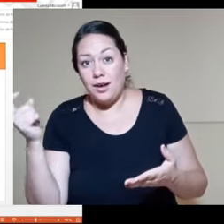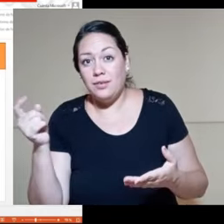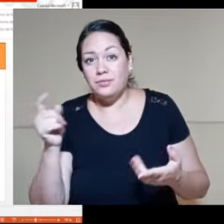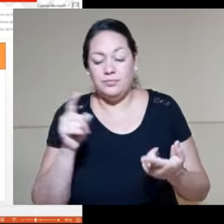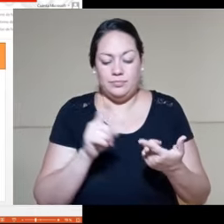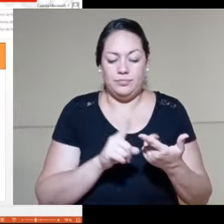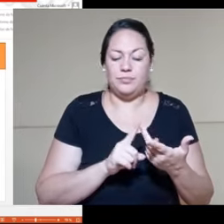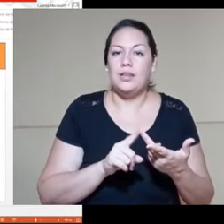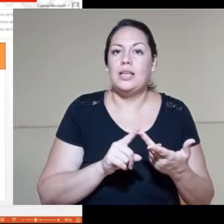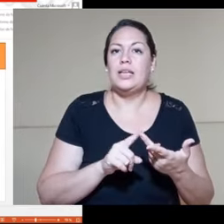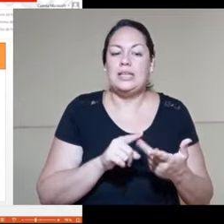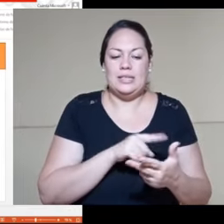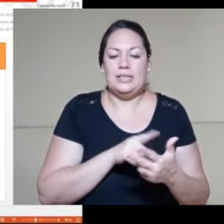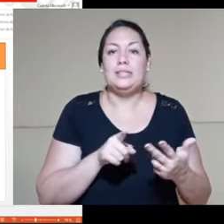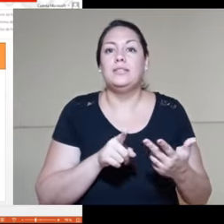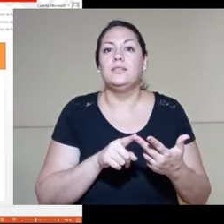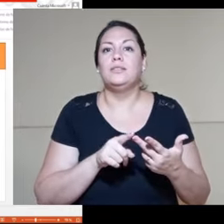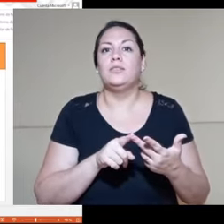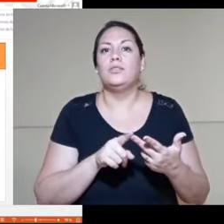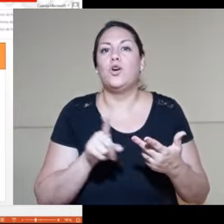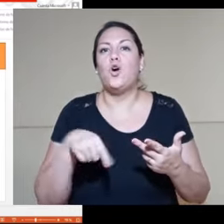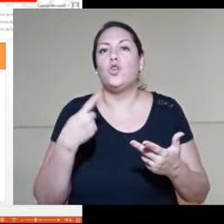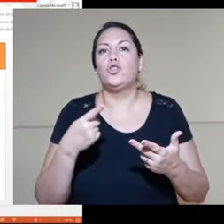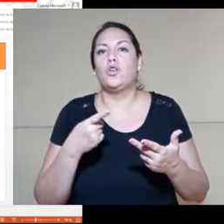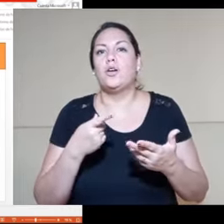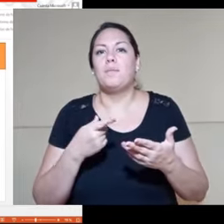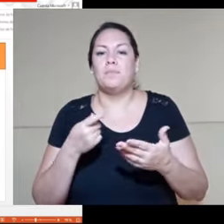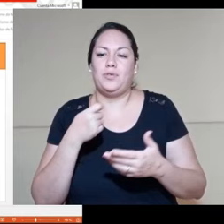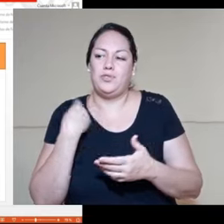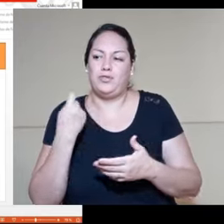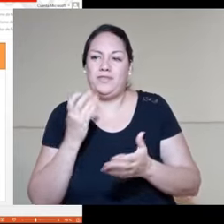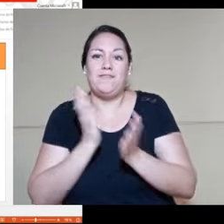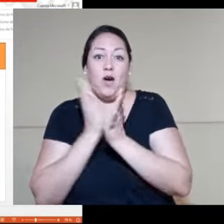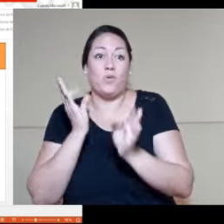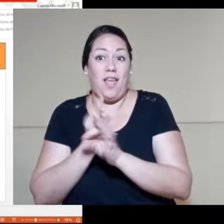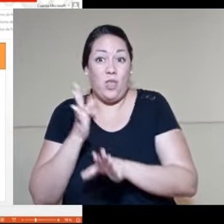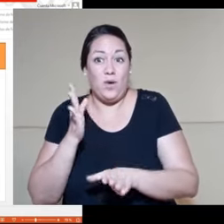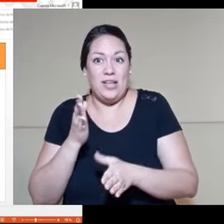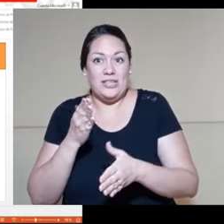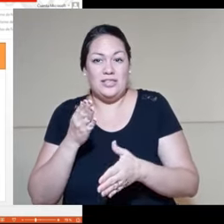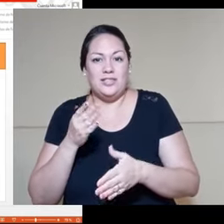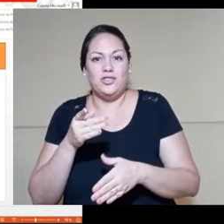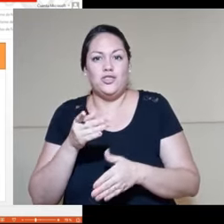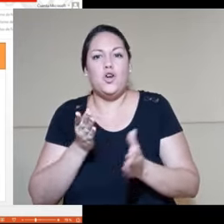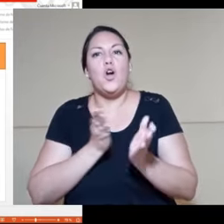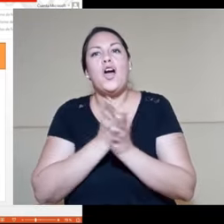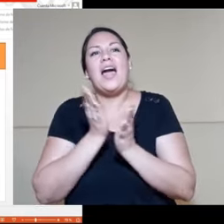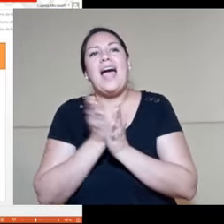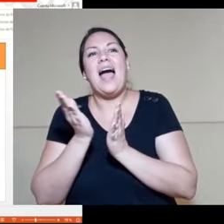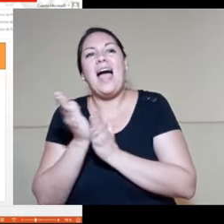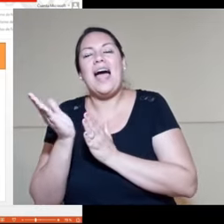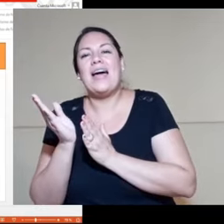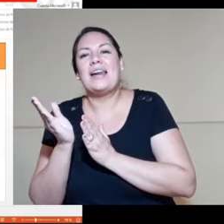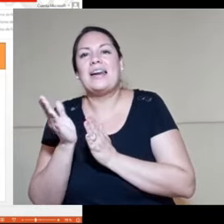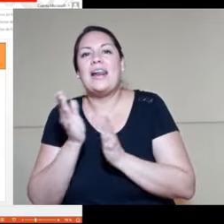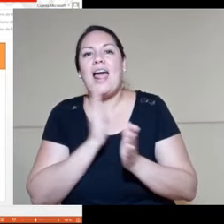es cierto? Psicológica, y en el caso que fuese así, una evaluación por alguno de los egresados de nuestra facultad, de la carrera de